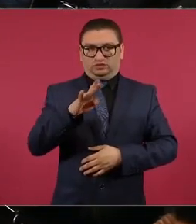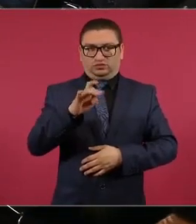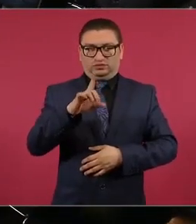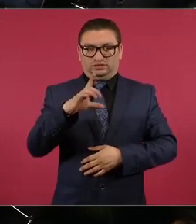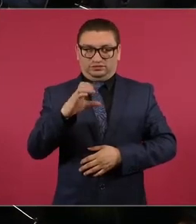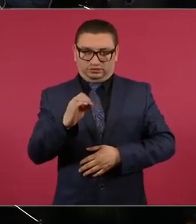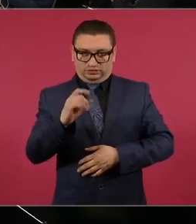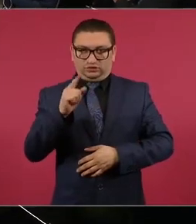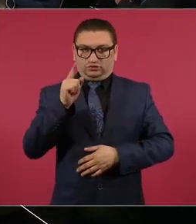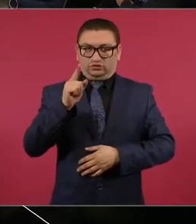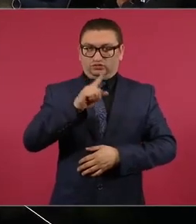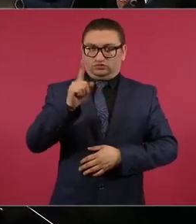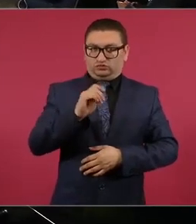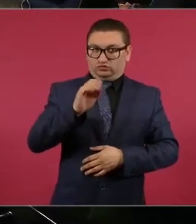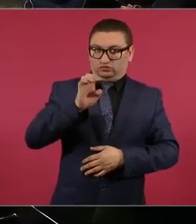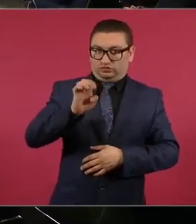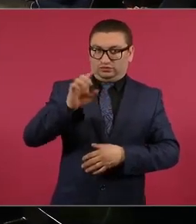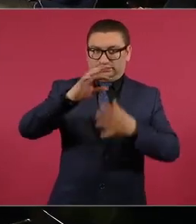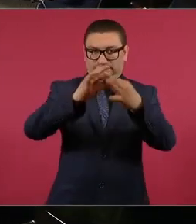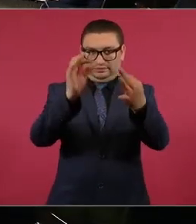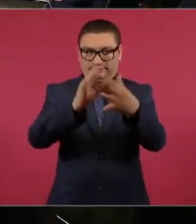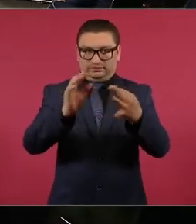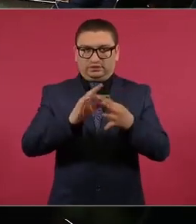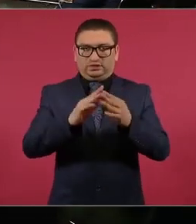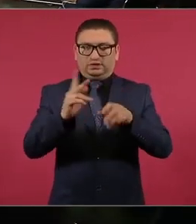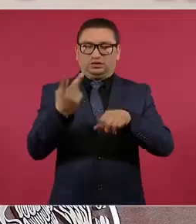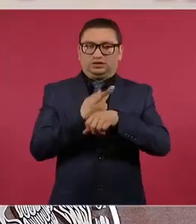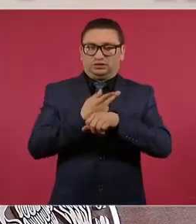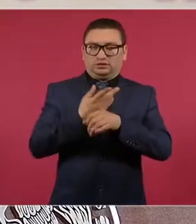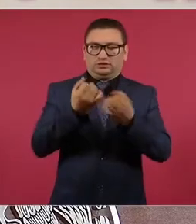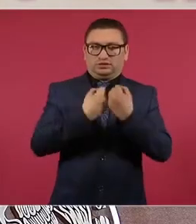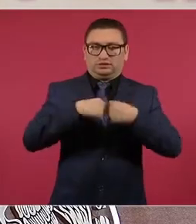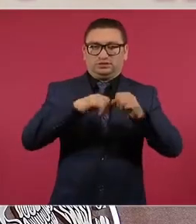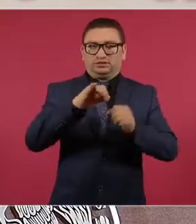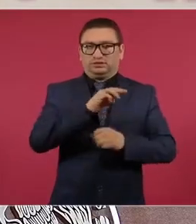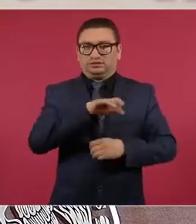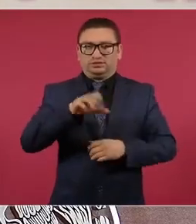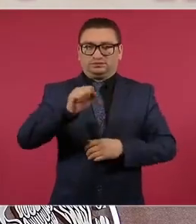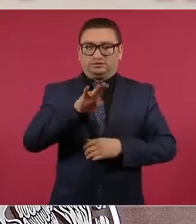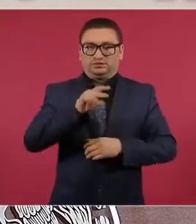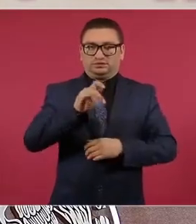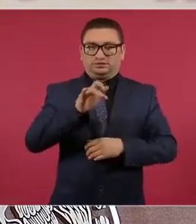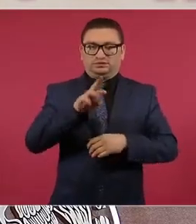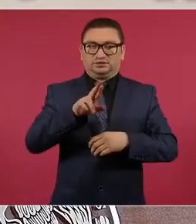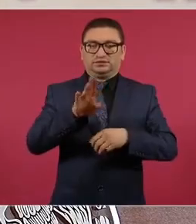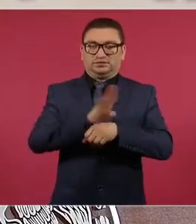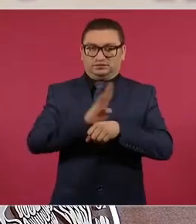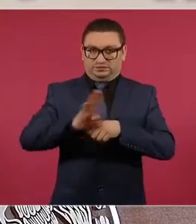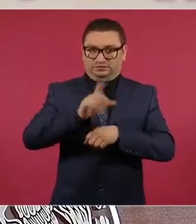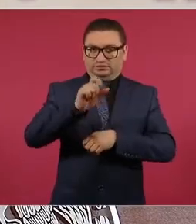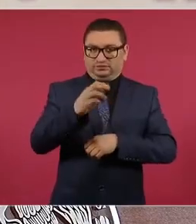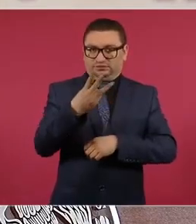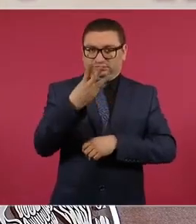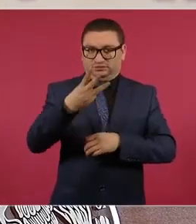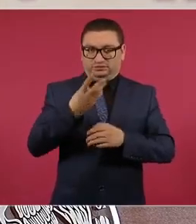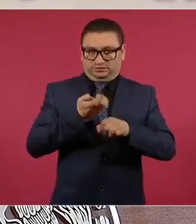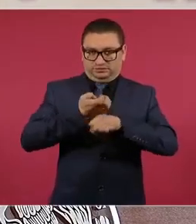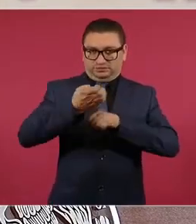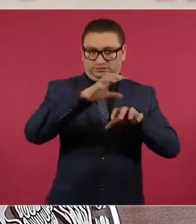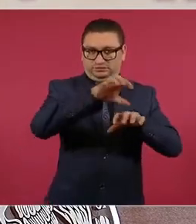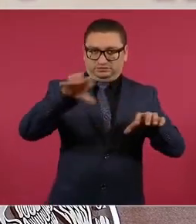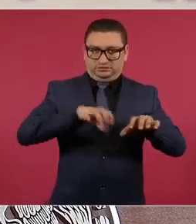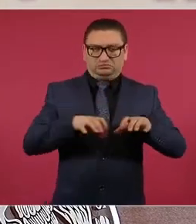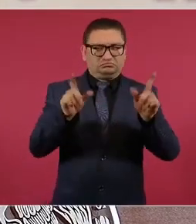informará de los avances del bienestar en 23 estados en una forma breve pero